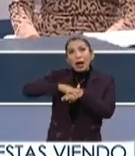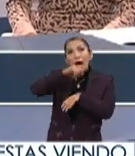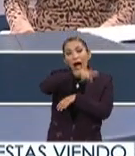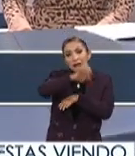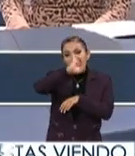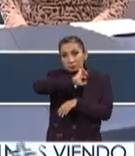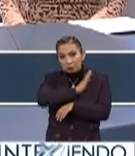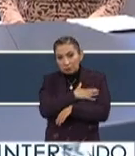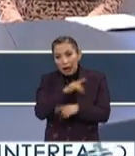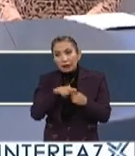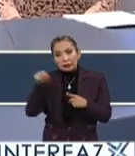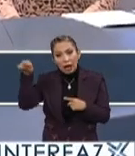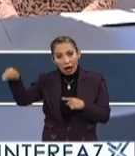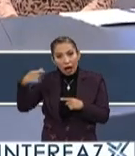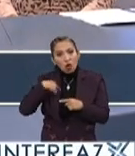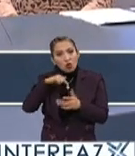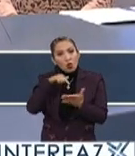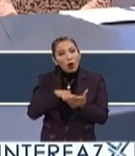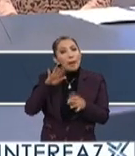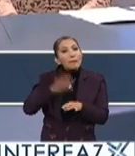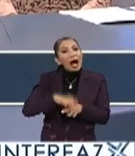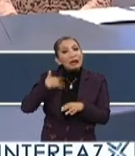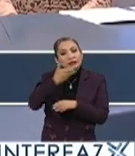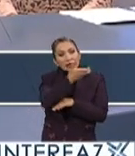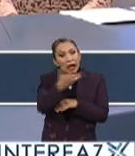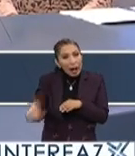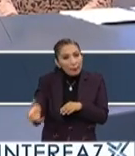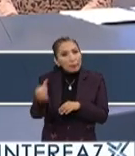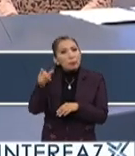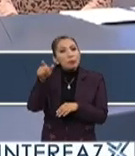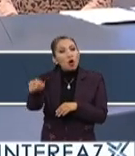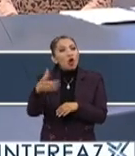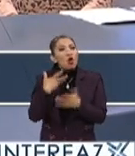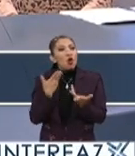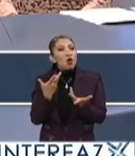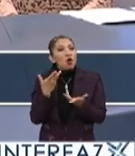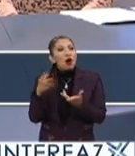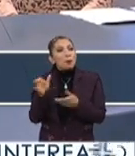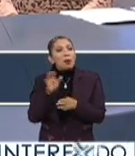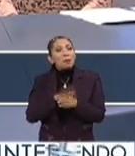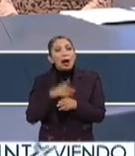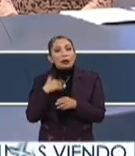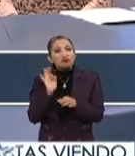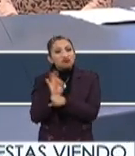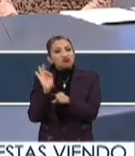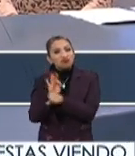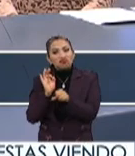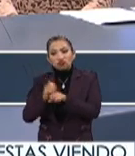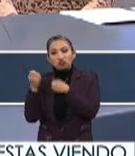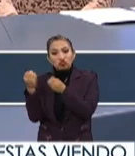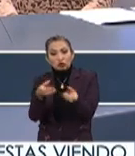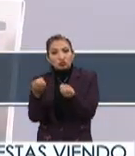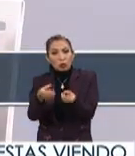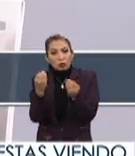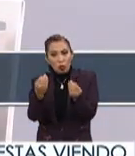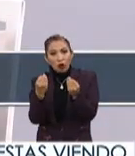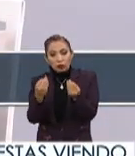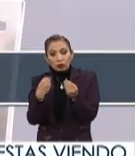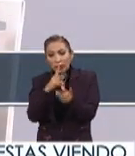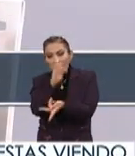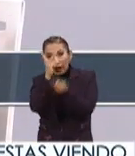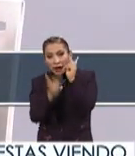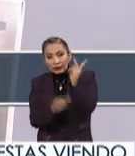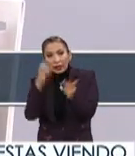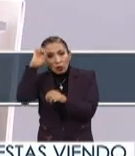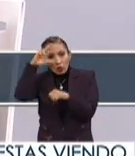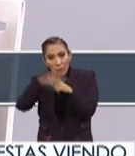principalmente España. España es una de las zonas agrícolas con agricultura protegida que abastece de mucha hortaliza